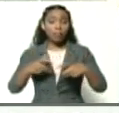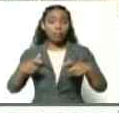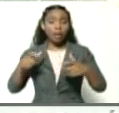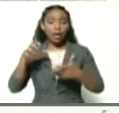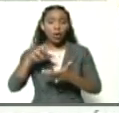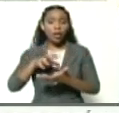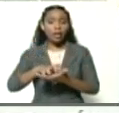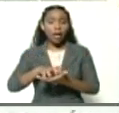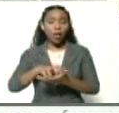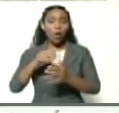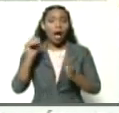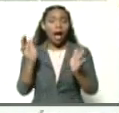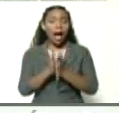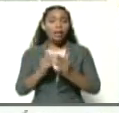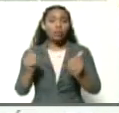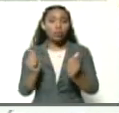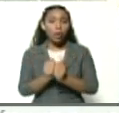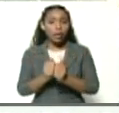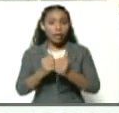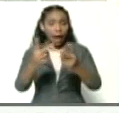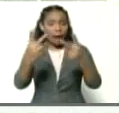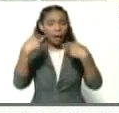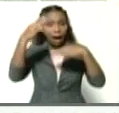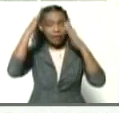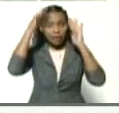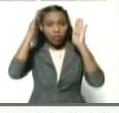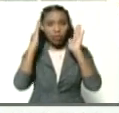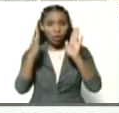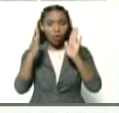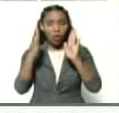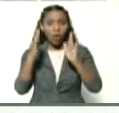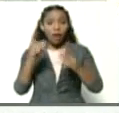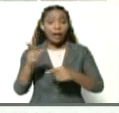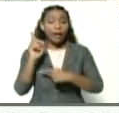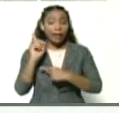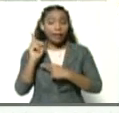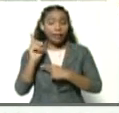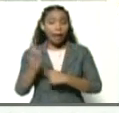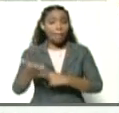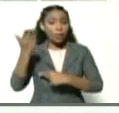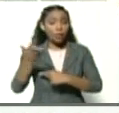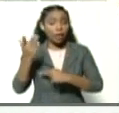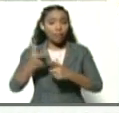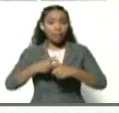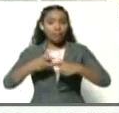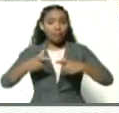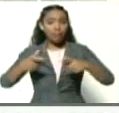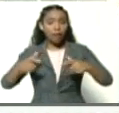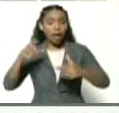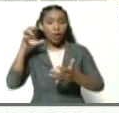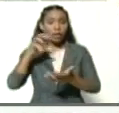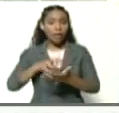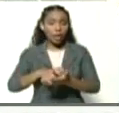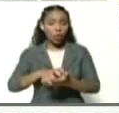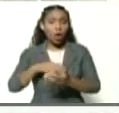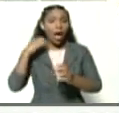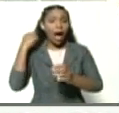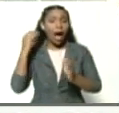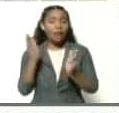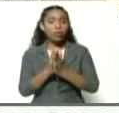estados Anzoátegui. Oído, atención. Es particularmente importante el crecimiento en los estados